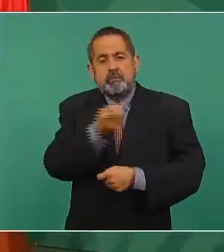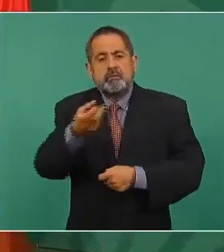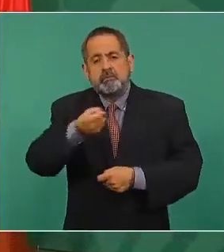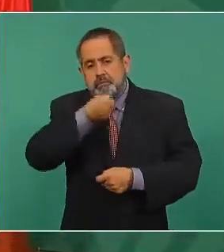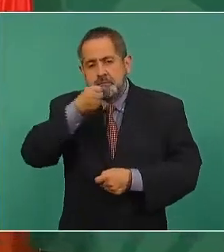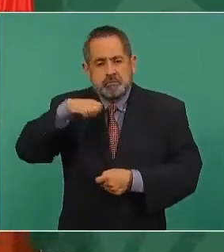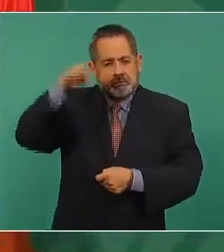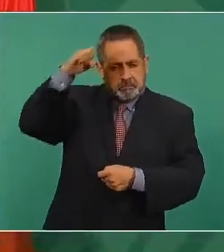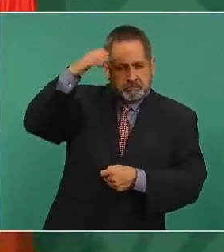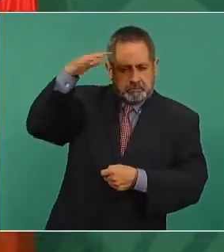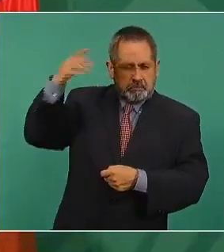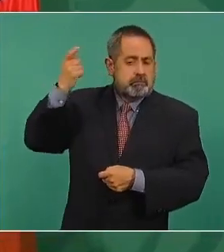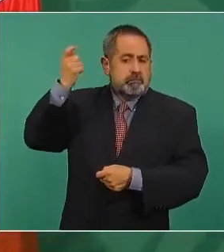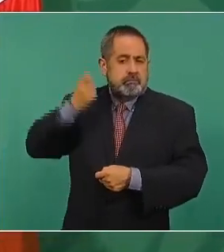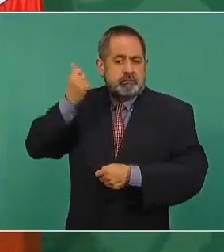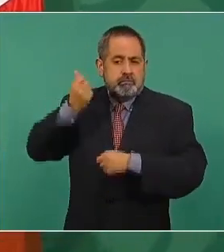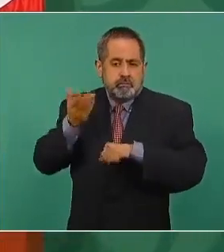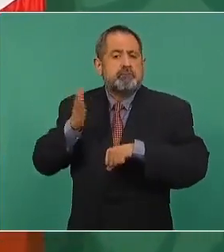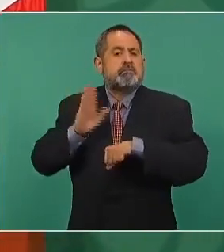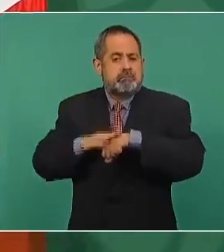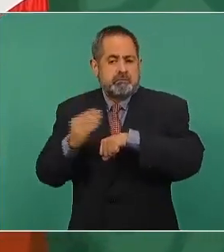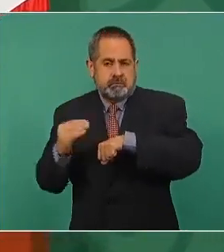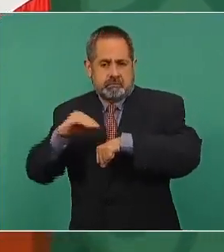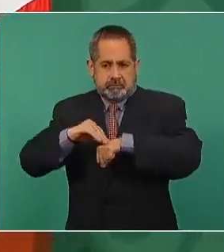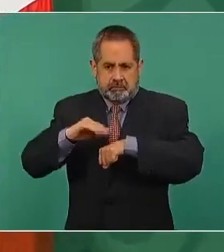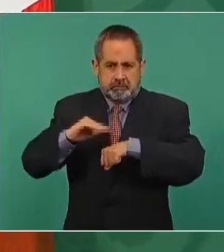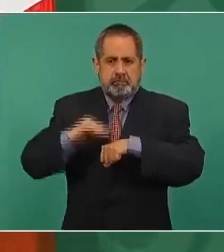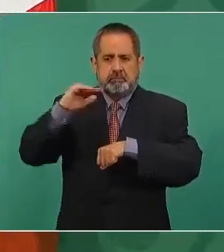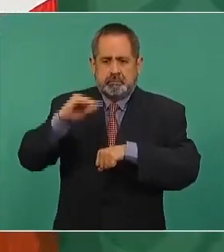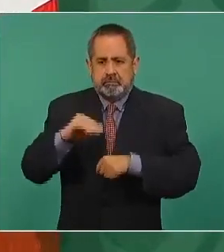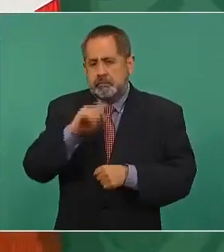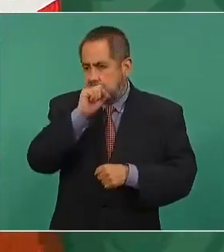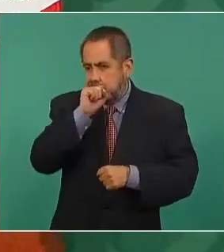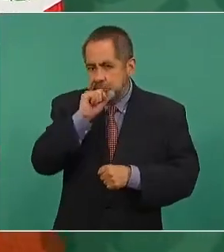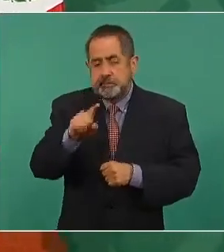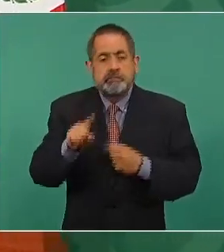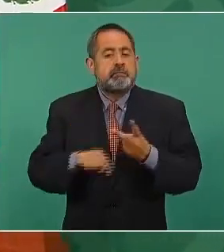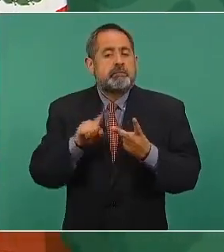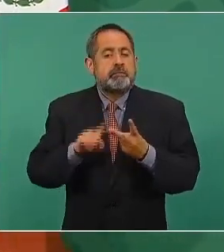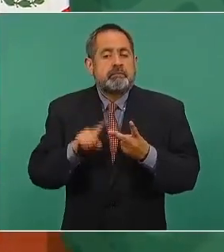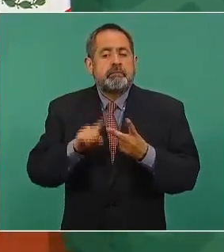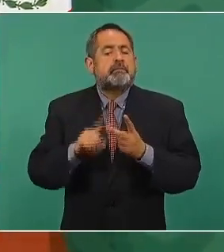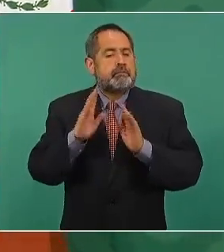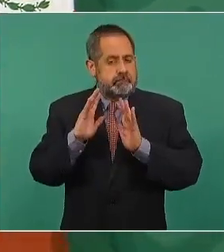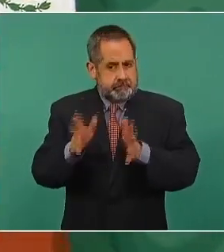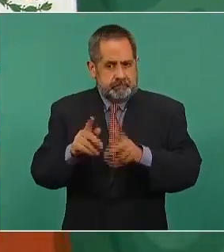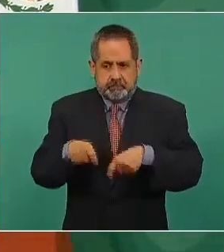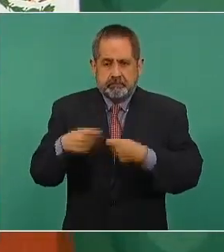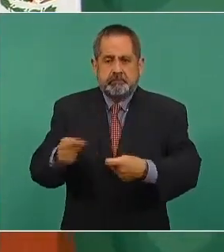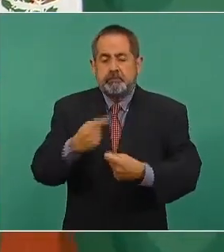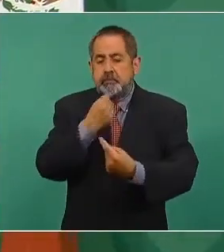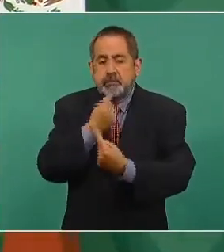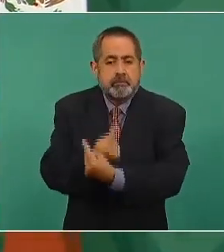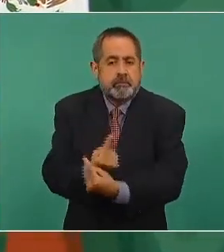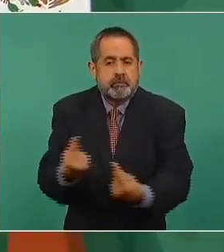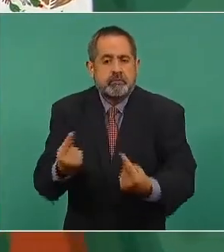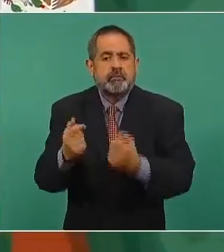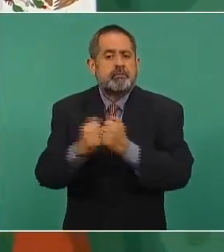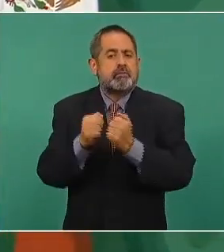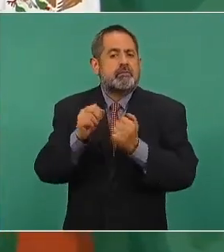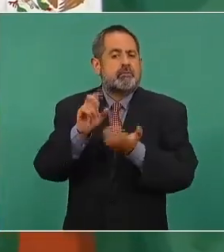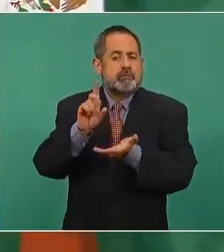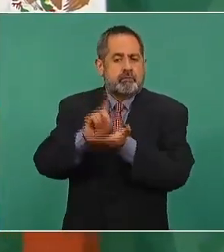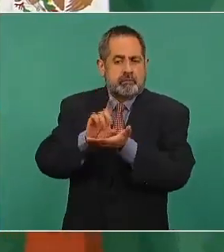adultos mayores. Se autorizó ya el presupuesto para niñas, niños con